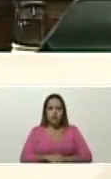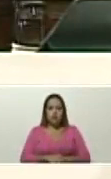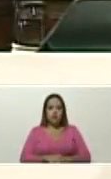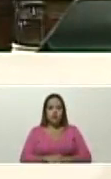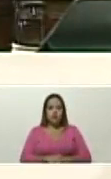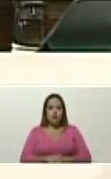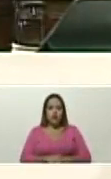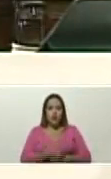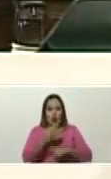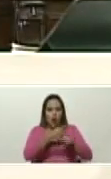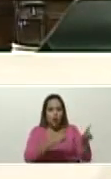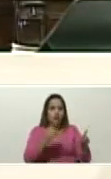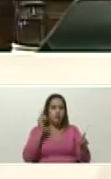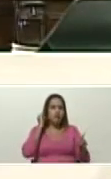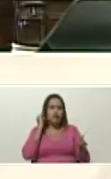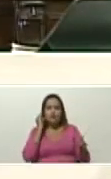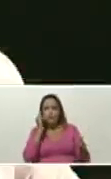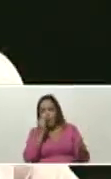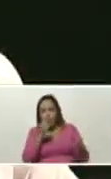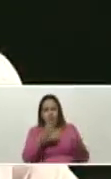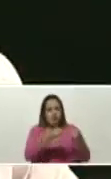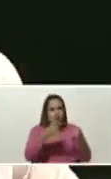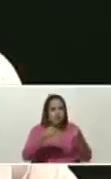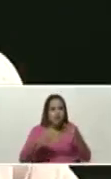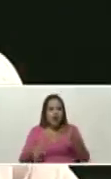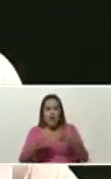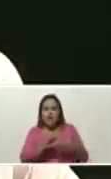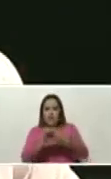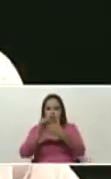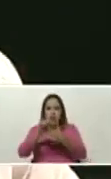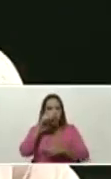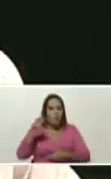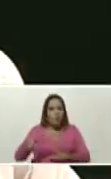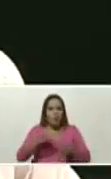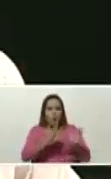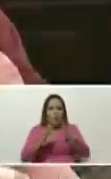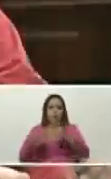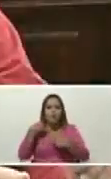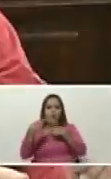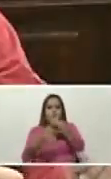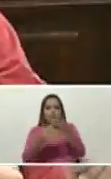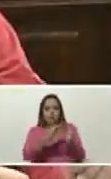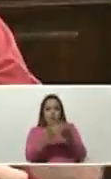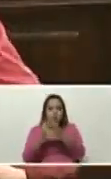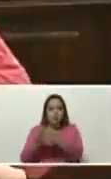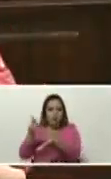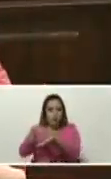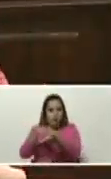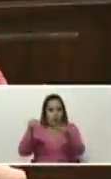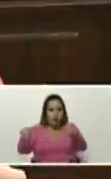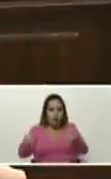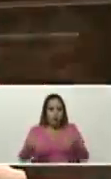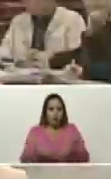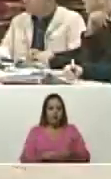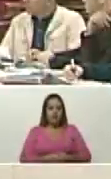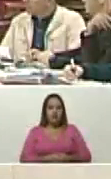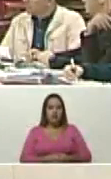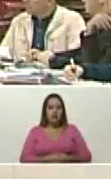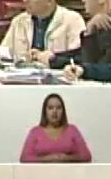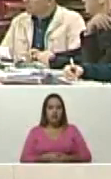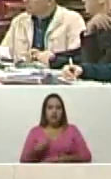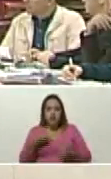Ricardo Molina, compañeros, todos, todas, líderes populares, voceros de las comunas presentes. Yo le